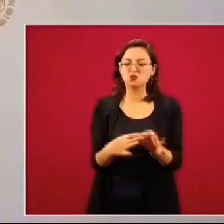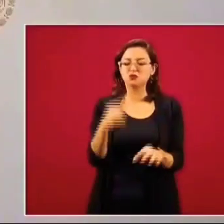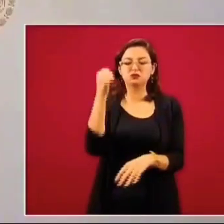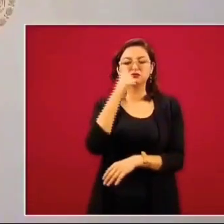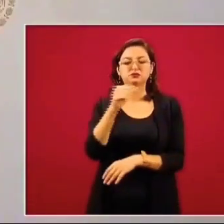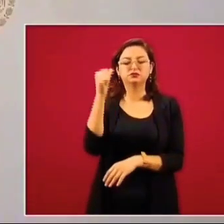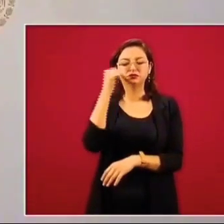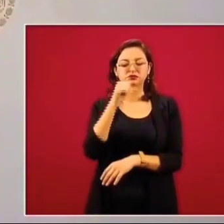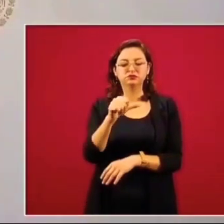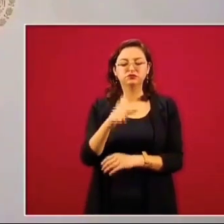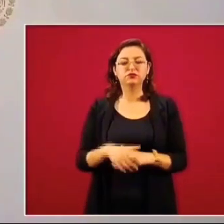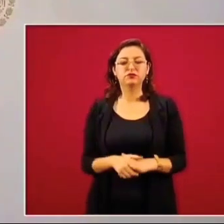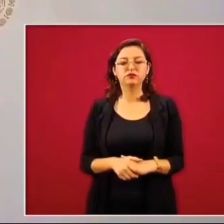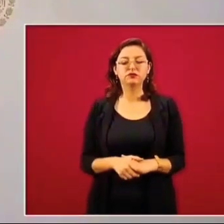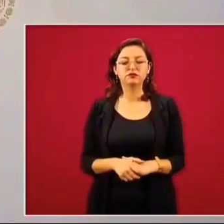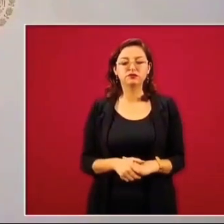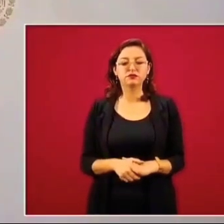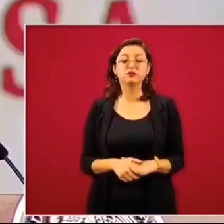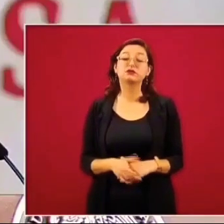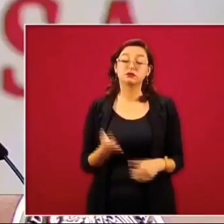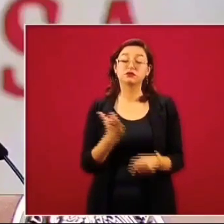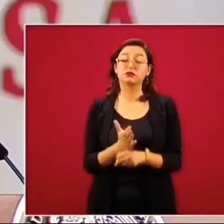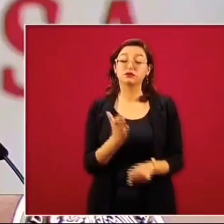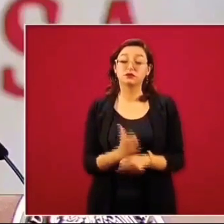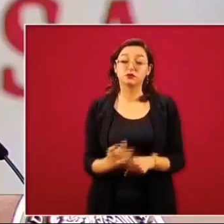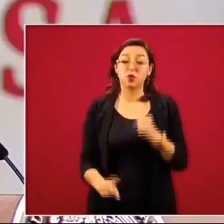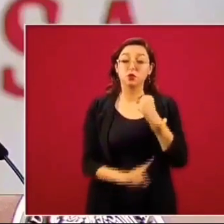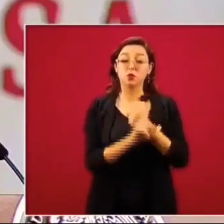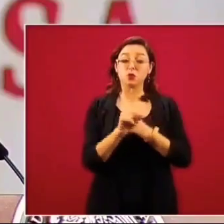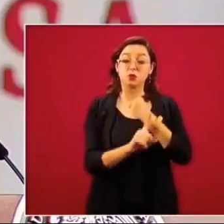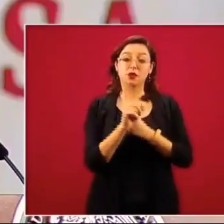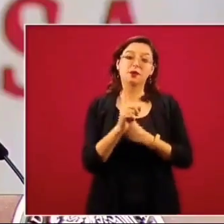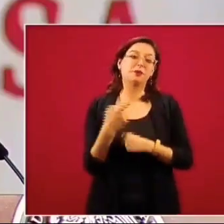Sí, hay una situación difícil, pero eso